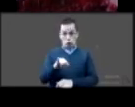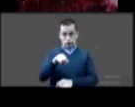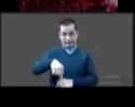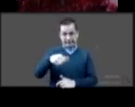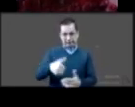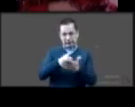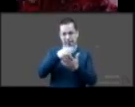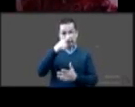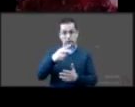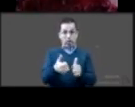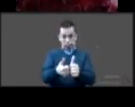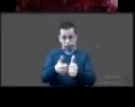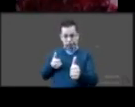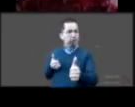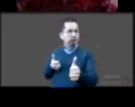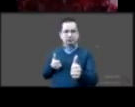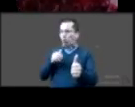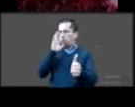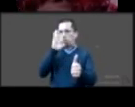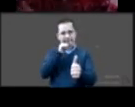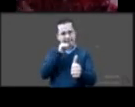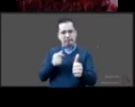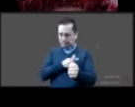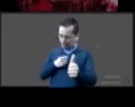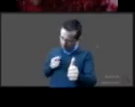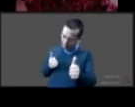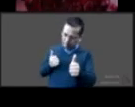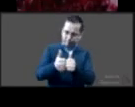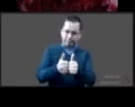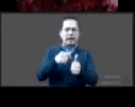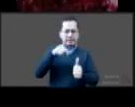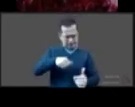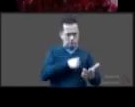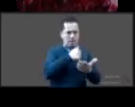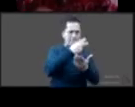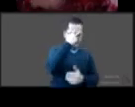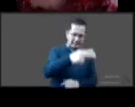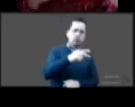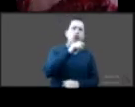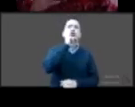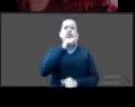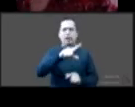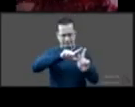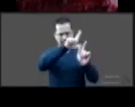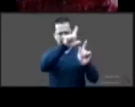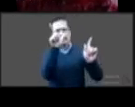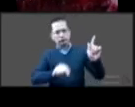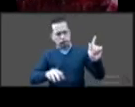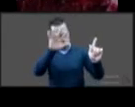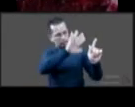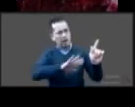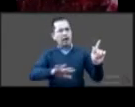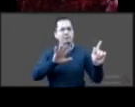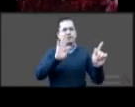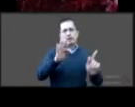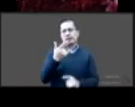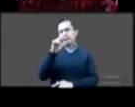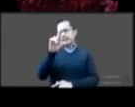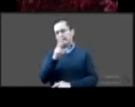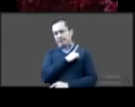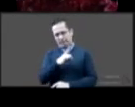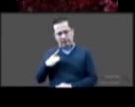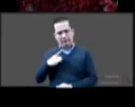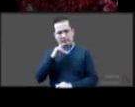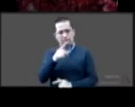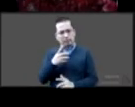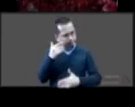México y todas las fiscalías del país y la Fiscalía General. La siguiente, ¿qué estrategia estamos siguiendo en